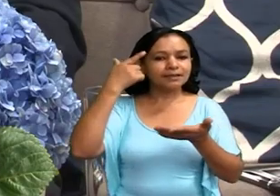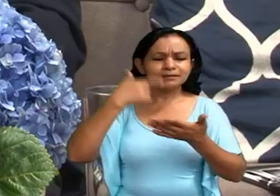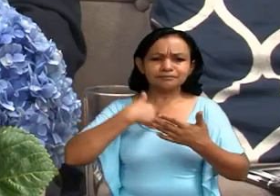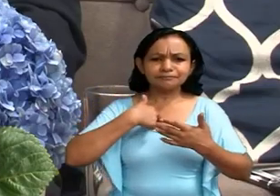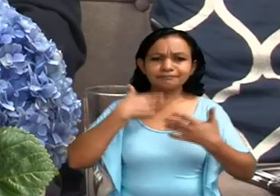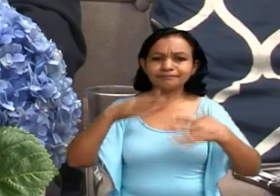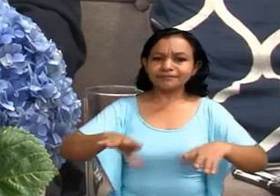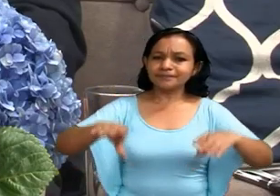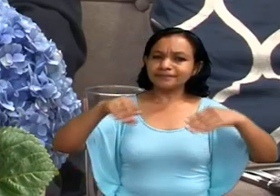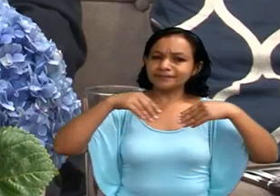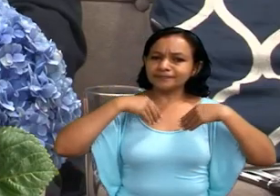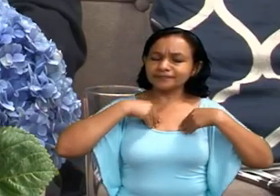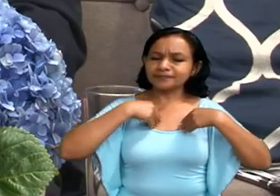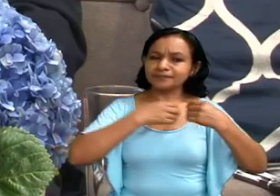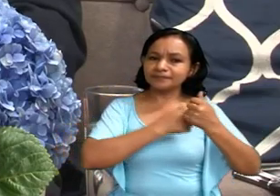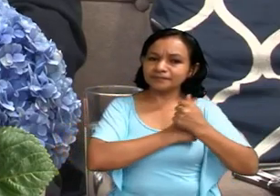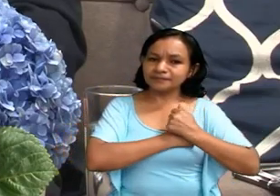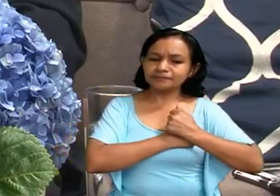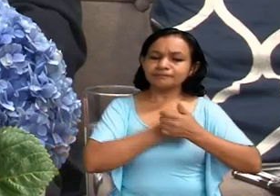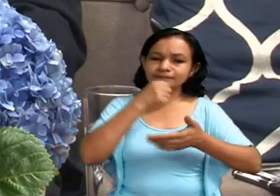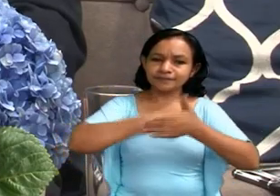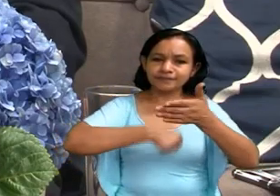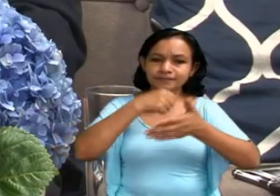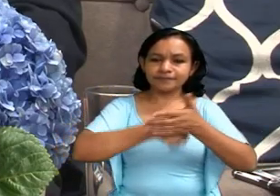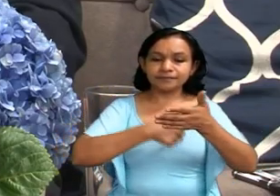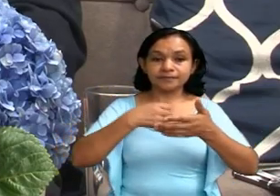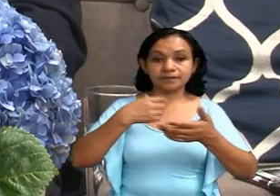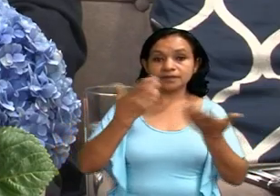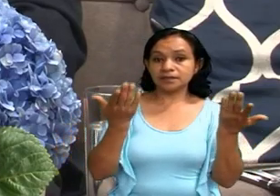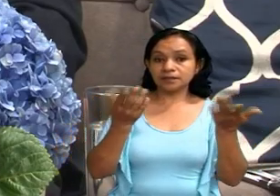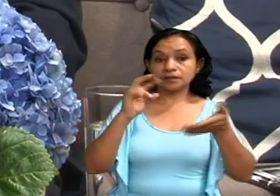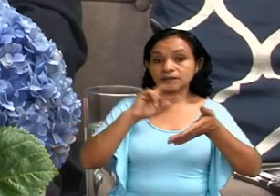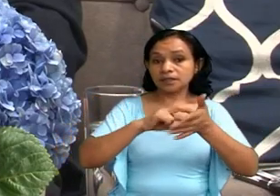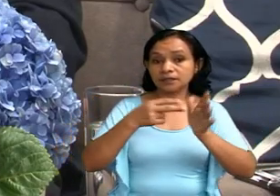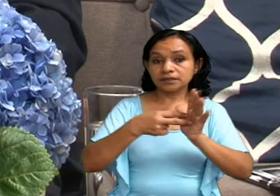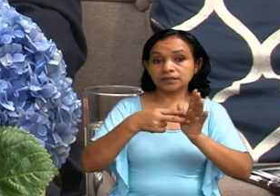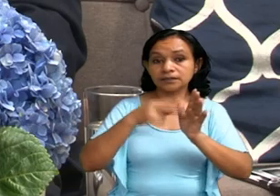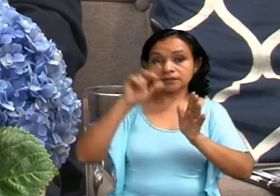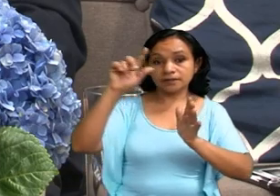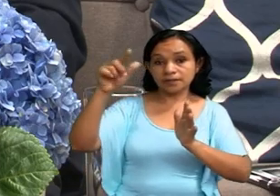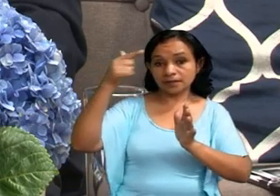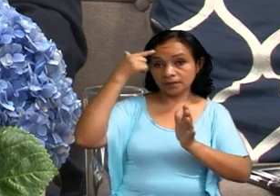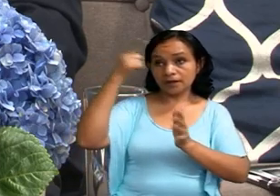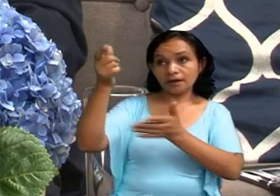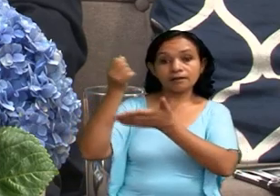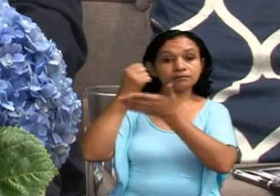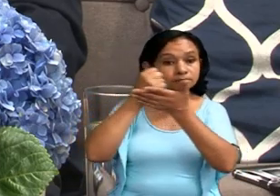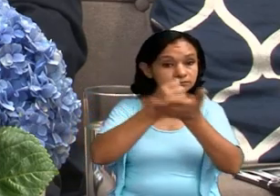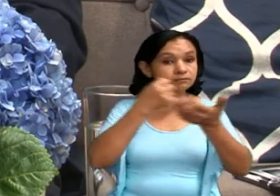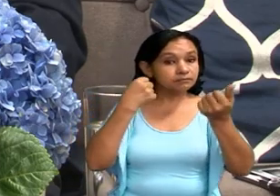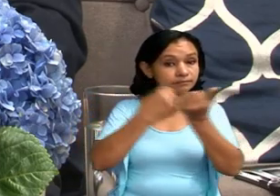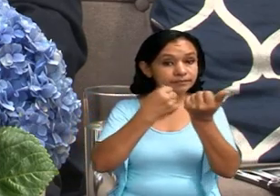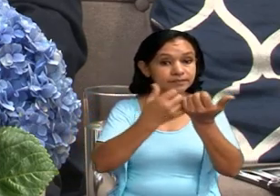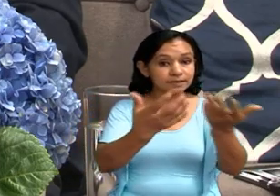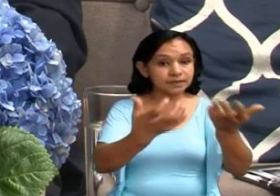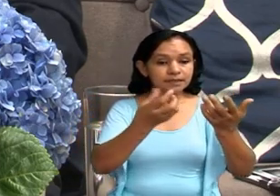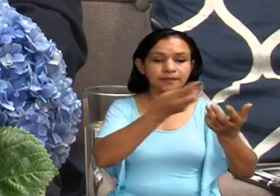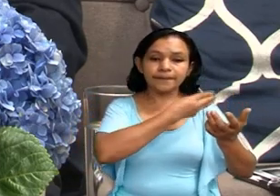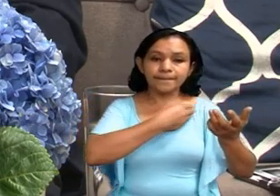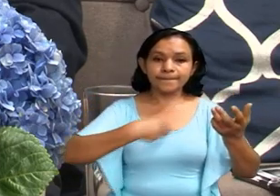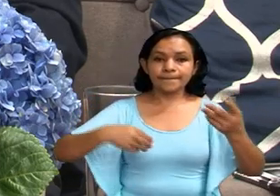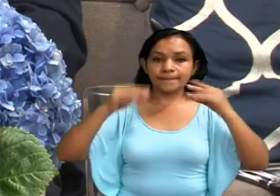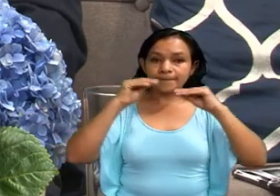con mucho esfuerzo, y creo que hay una voluntad muy fuerte alrededor del Ministerio de Educación,